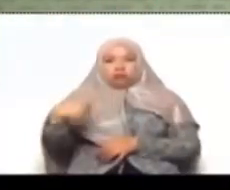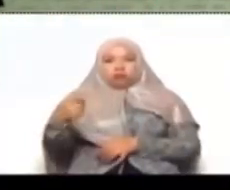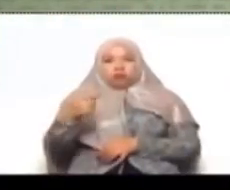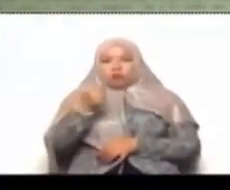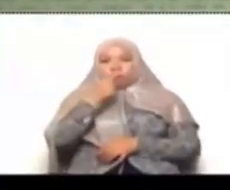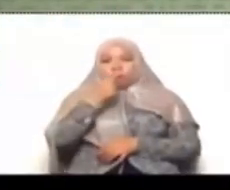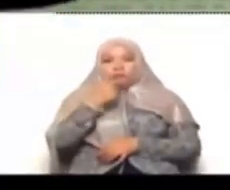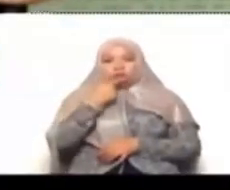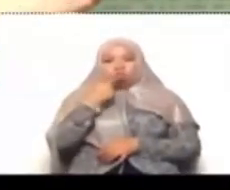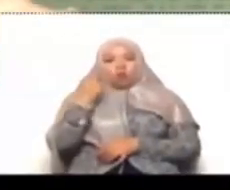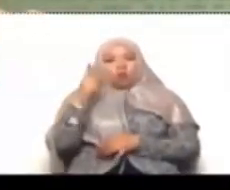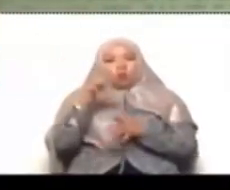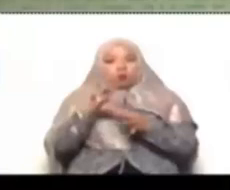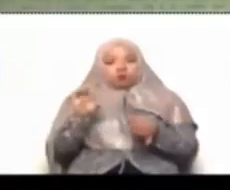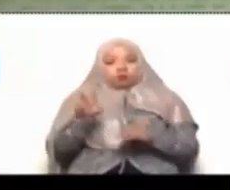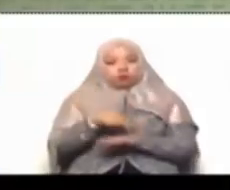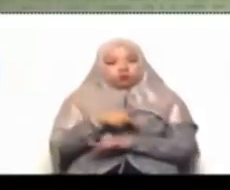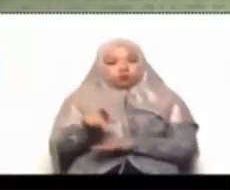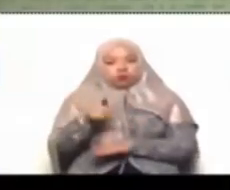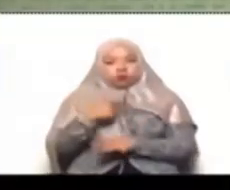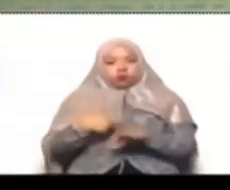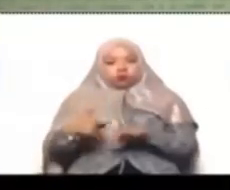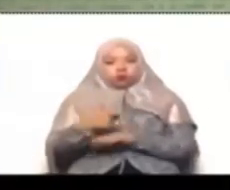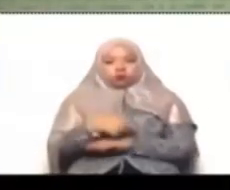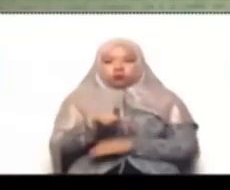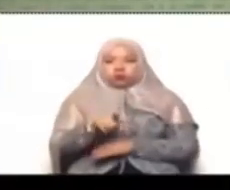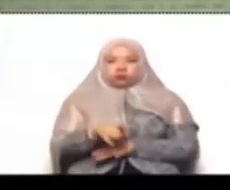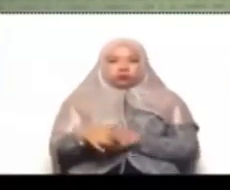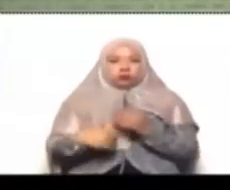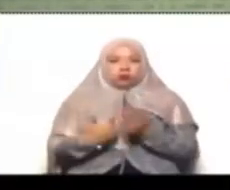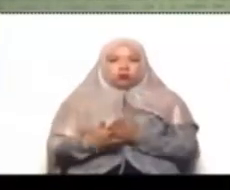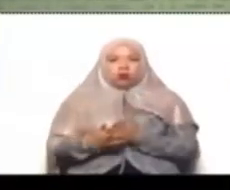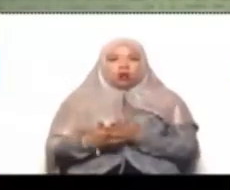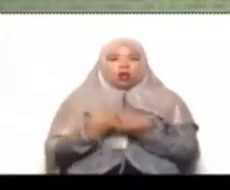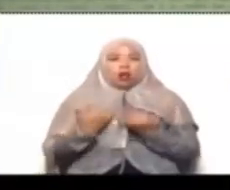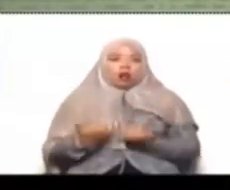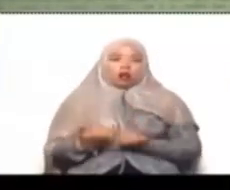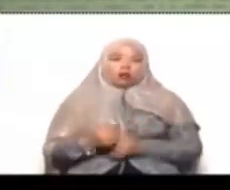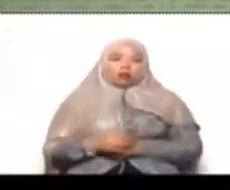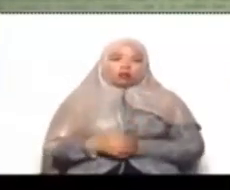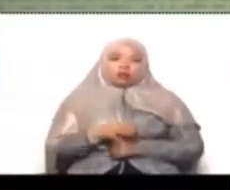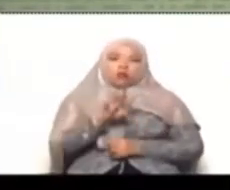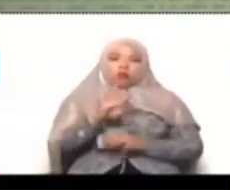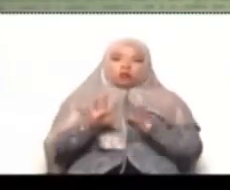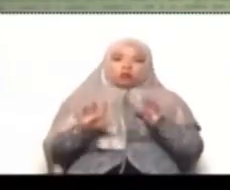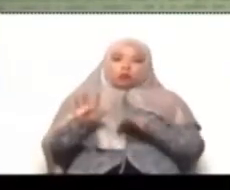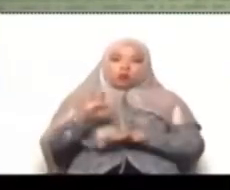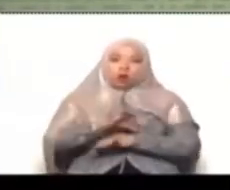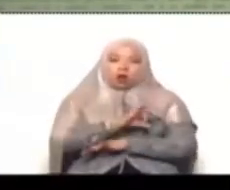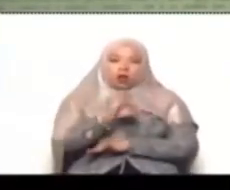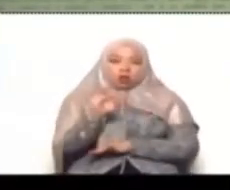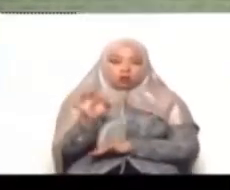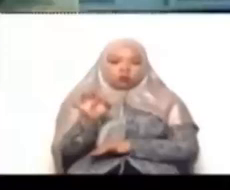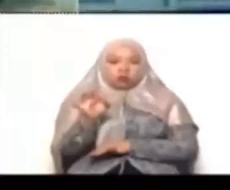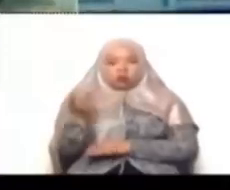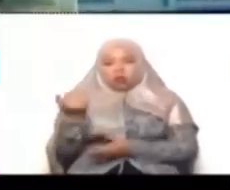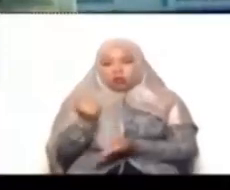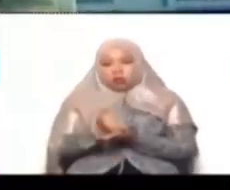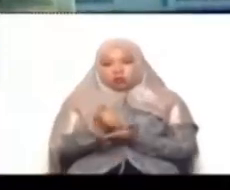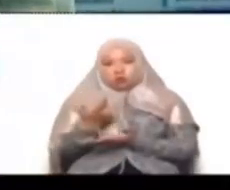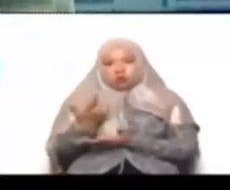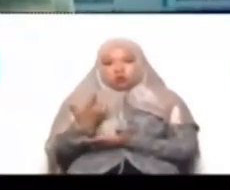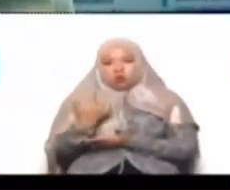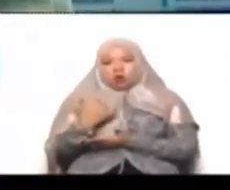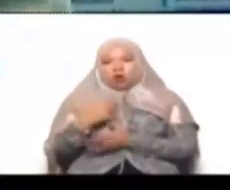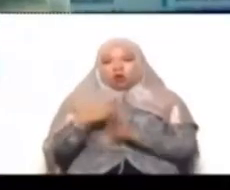bellos poemas y bellos obituarios sobre los gobiernos. Y todo eso se tramó precisamente 48 horas antes de estas inscripciones